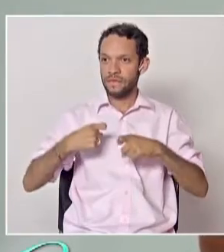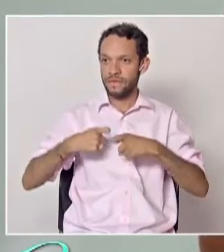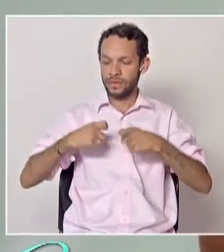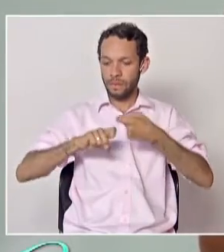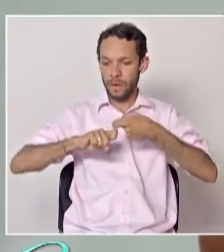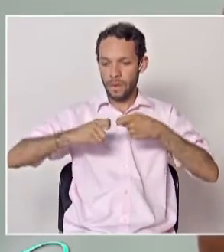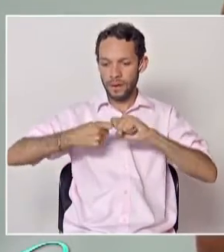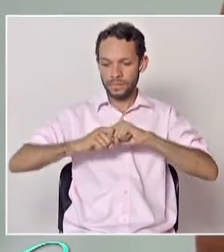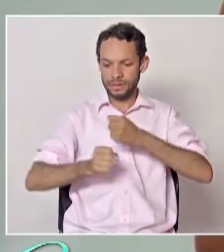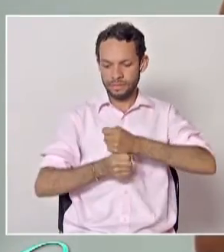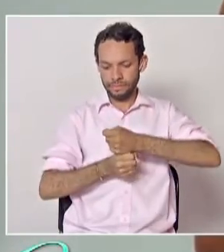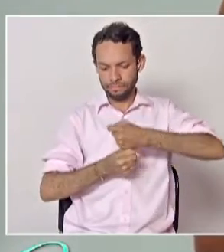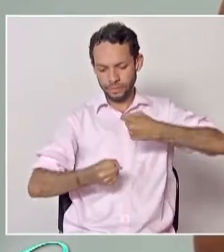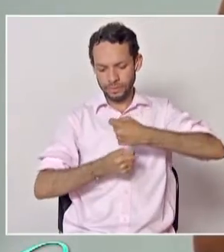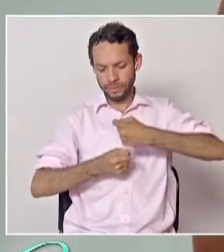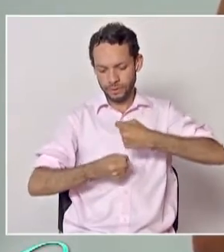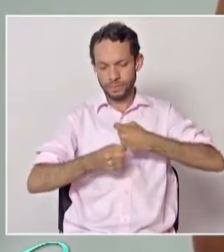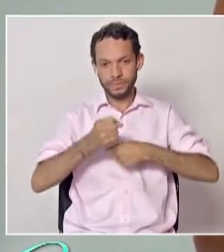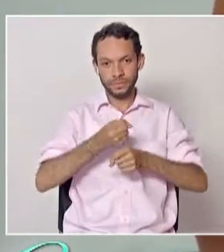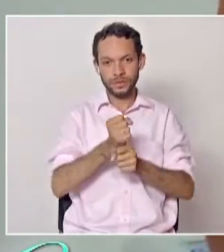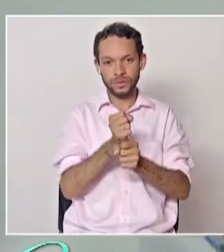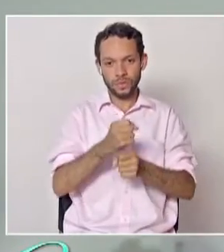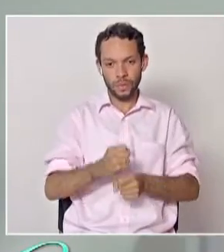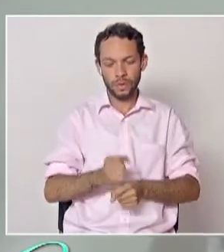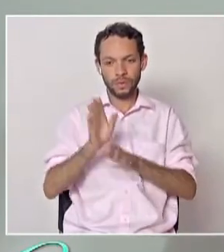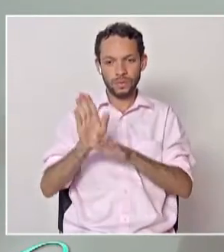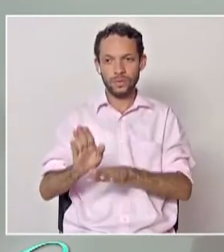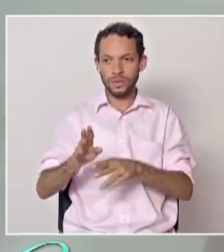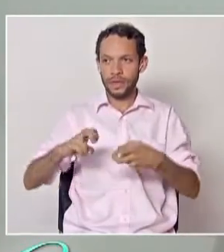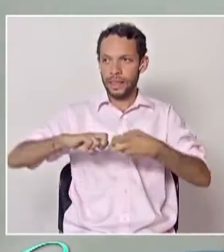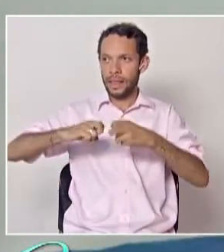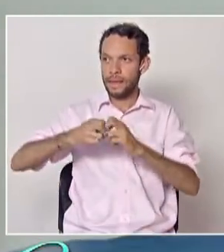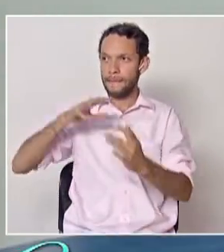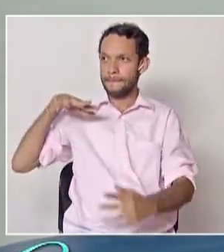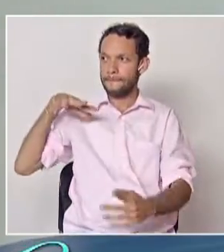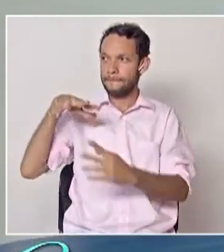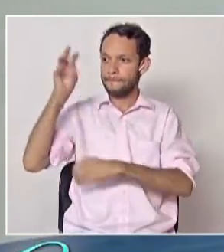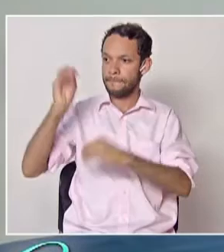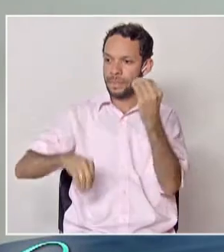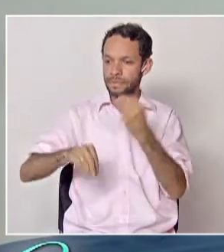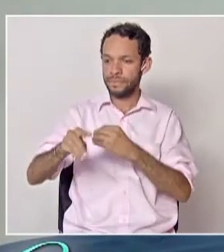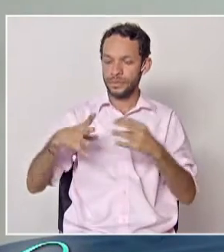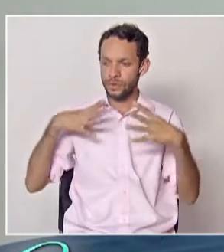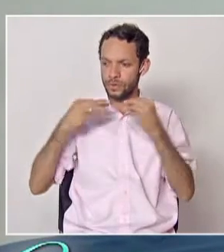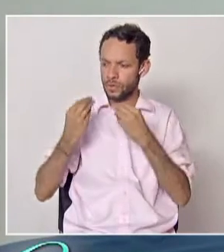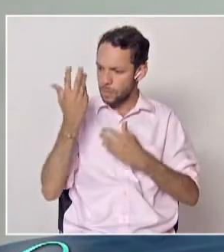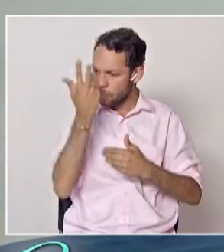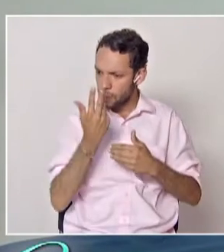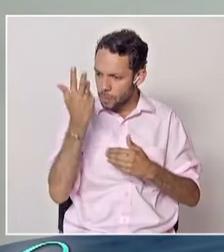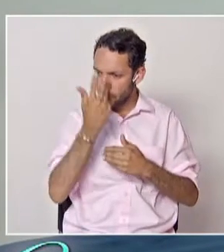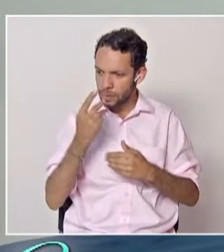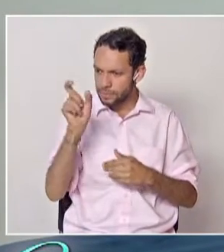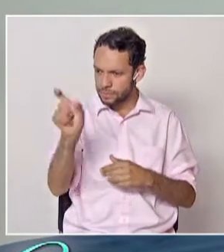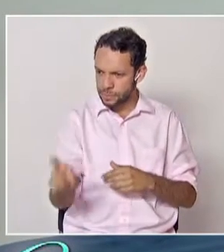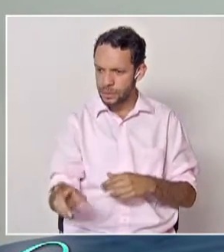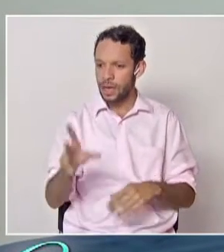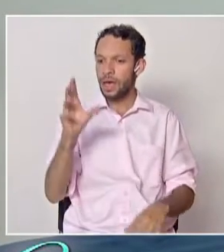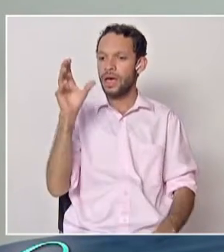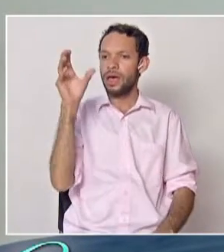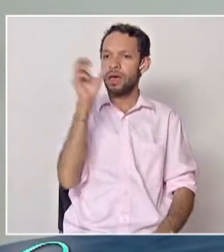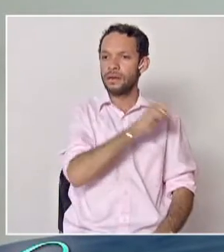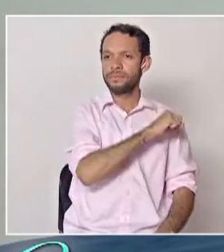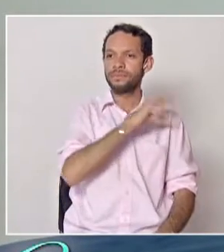mismo, lo que tiene que ver también aquí con los surcos glúteos, también hay una pequeña inclinación y nosotros tenemos que estar muy atentos a eso,